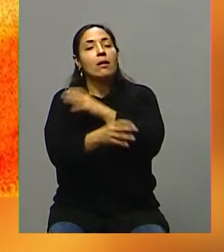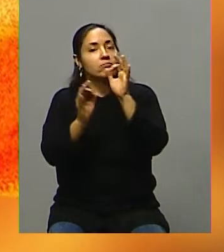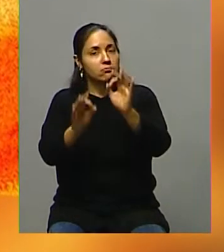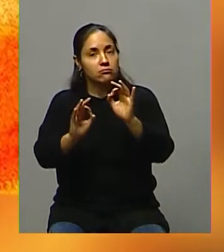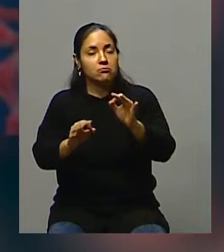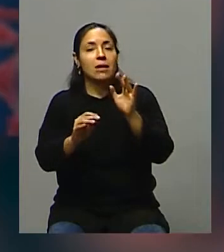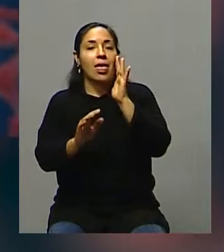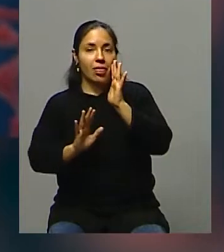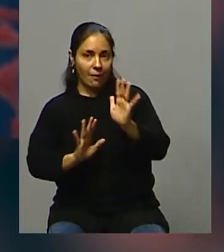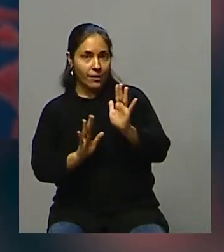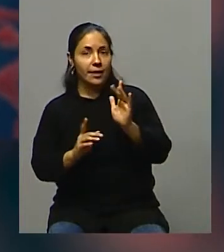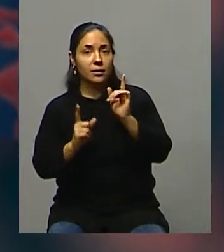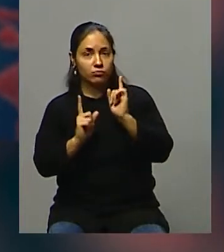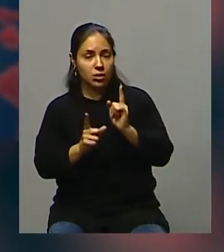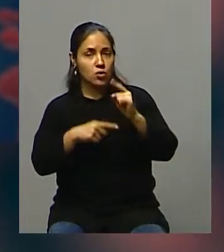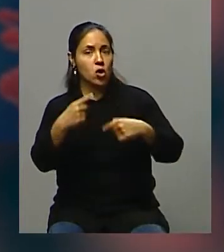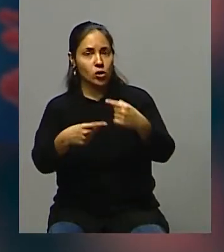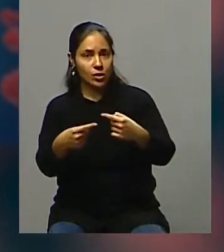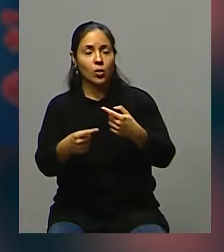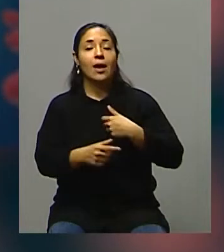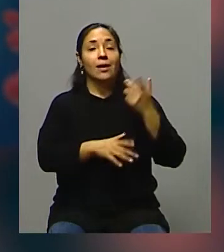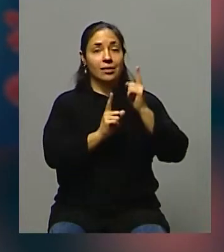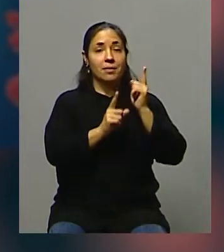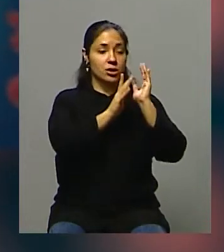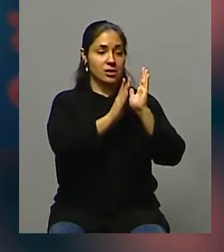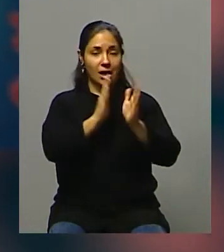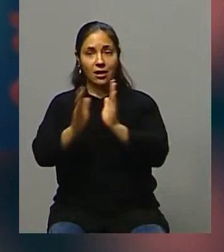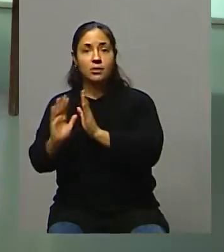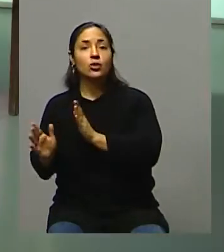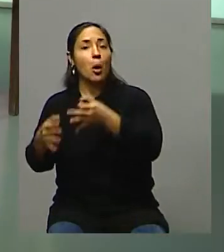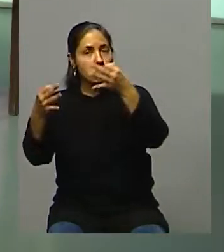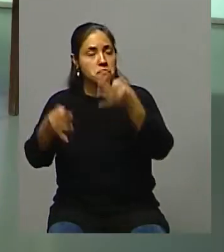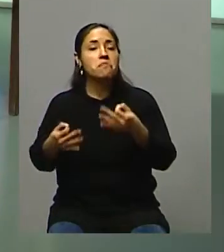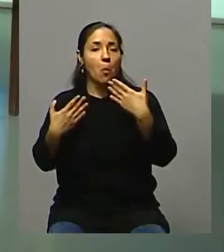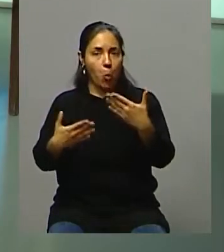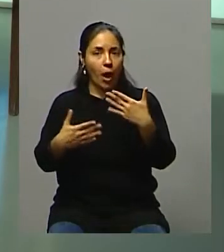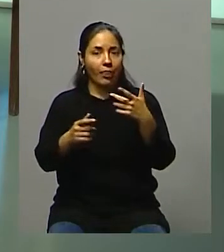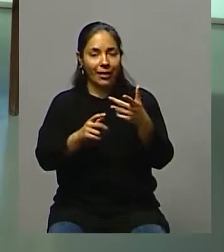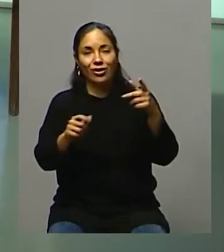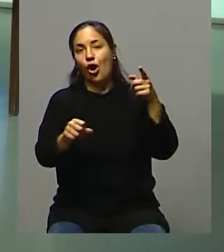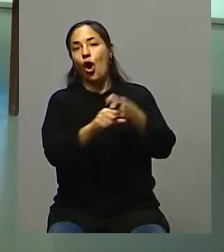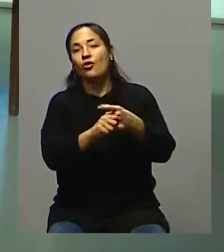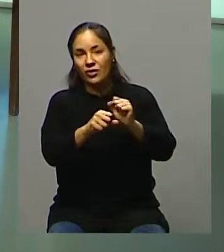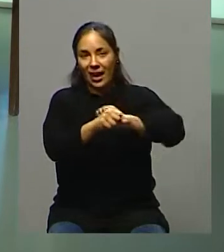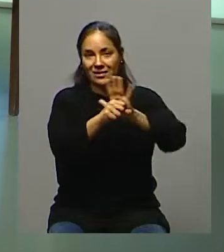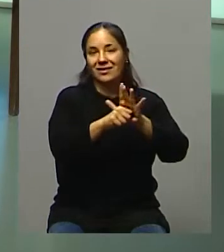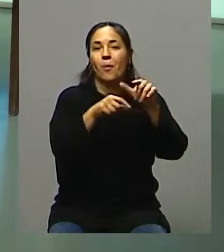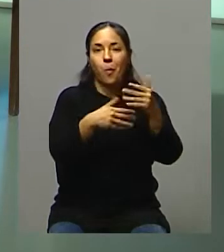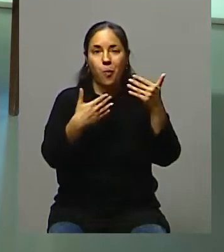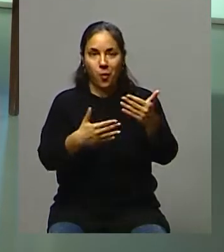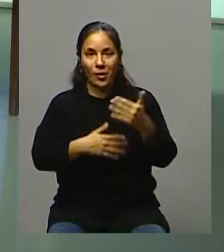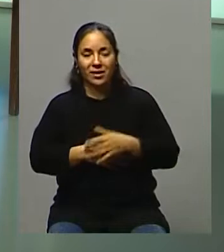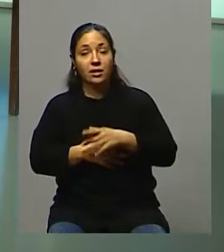enfermedad más grave, perdón, y eventualmente los tratamientos que hay sirven, ¿sí? Sí se puede modificar, me parece, en esa sería